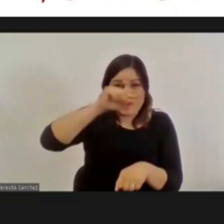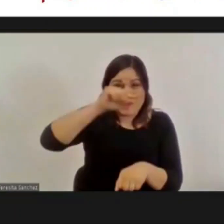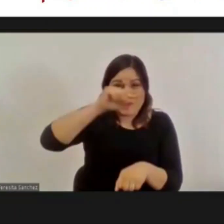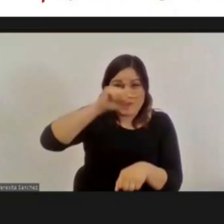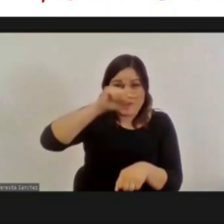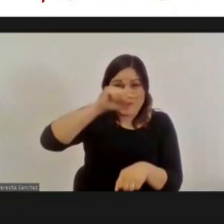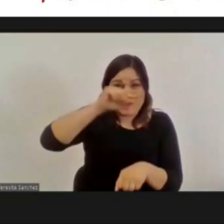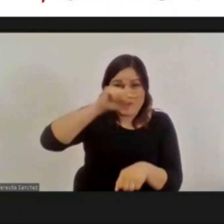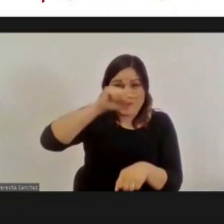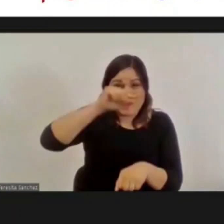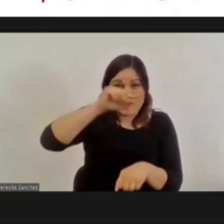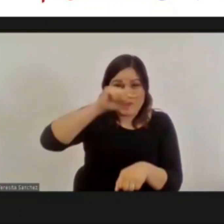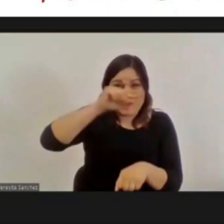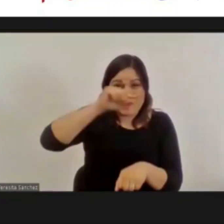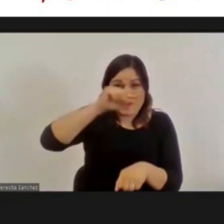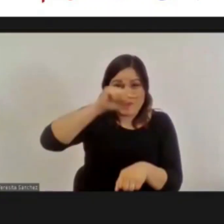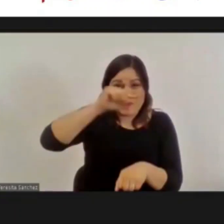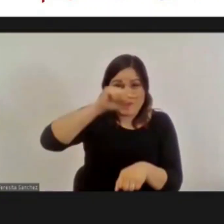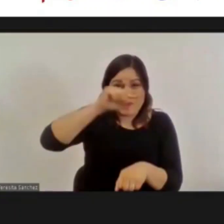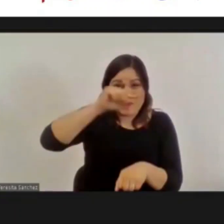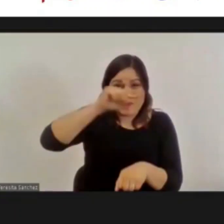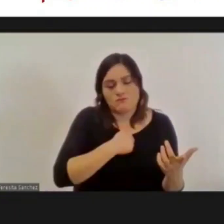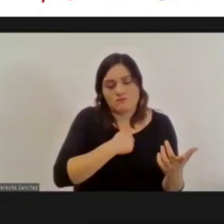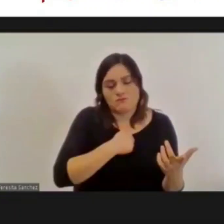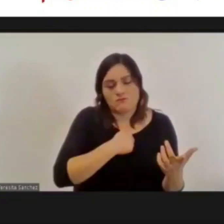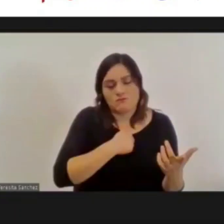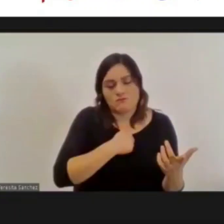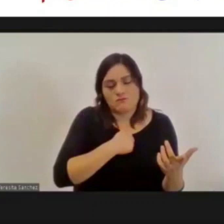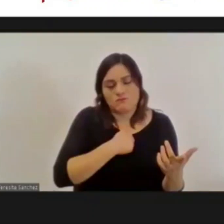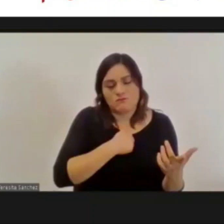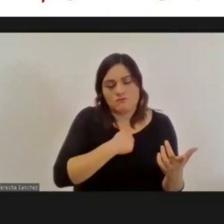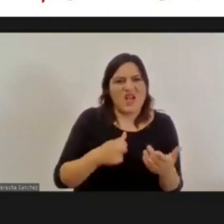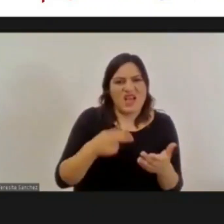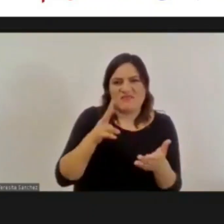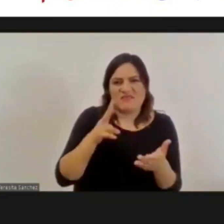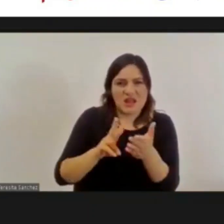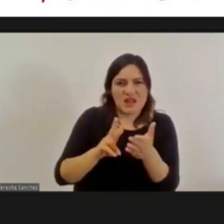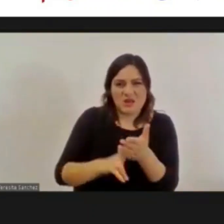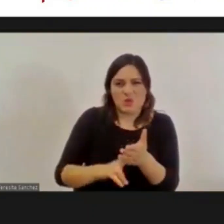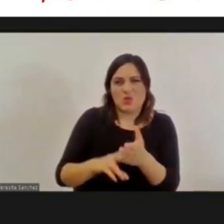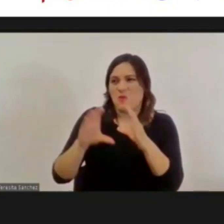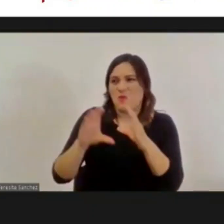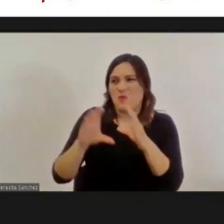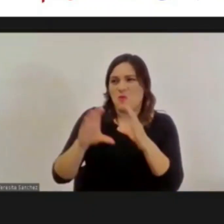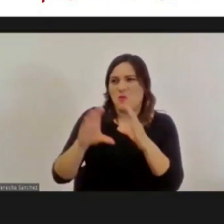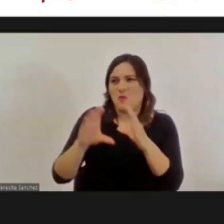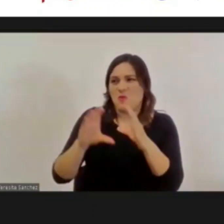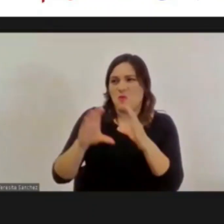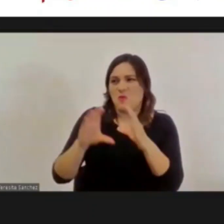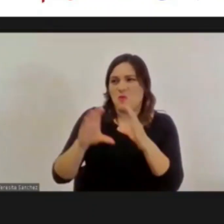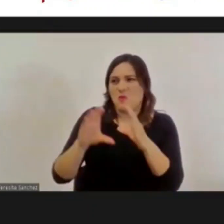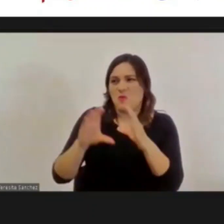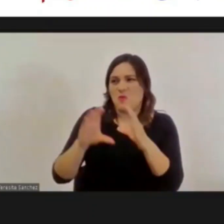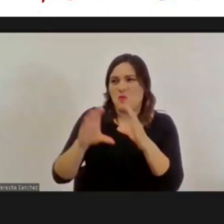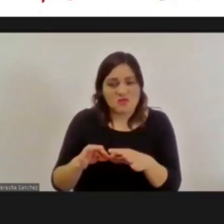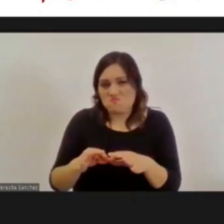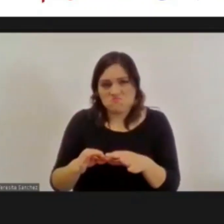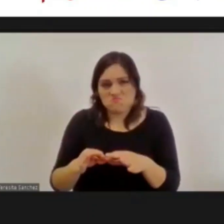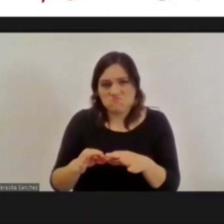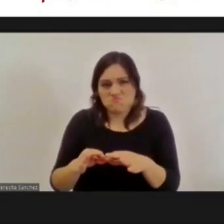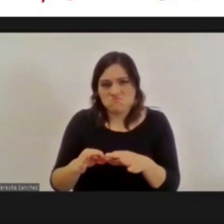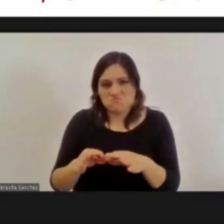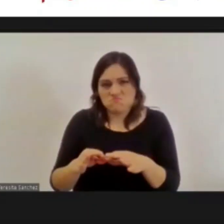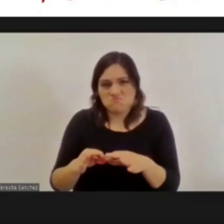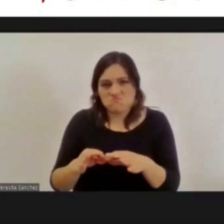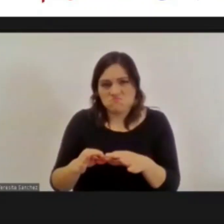lamentablemente no está tan valorada la profesión y entonces no está bien retribuida. Pero